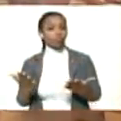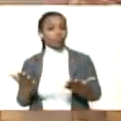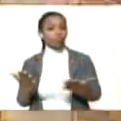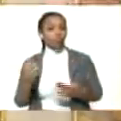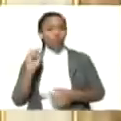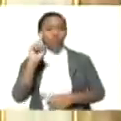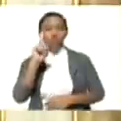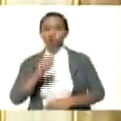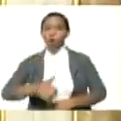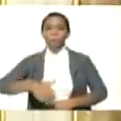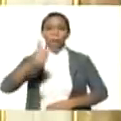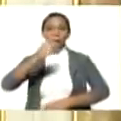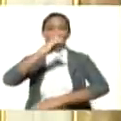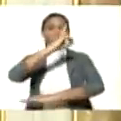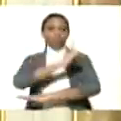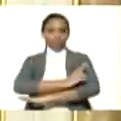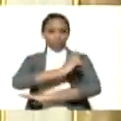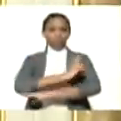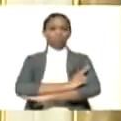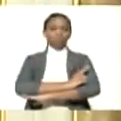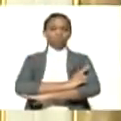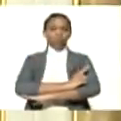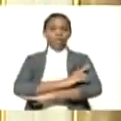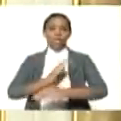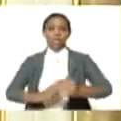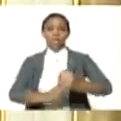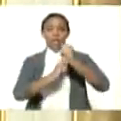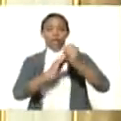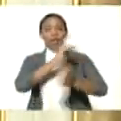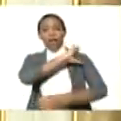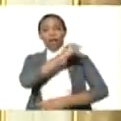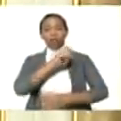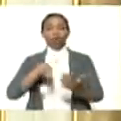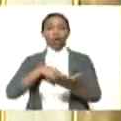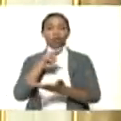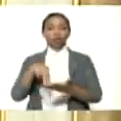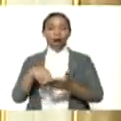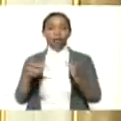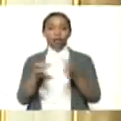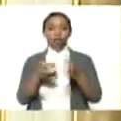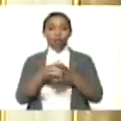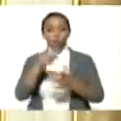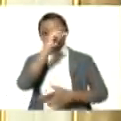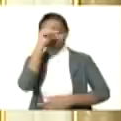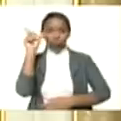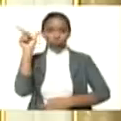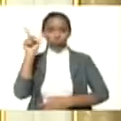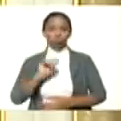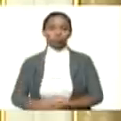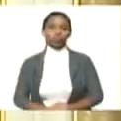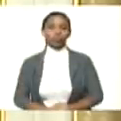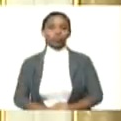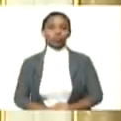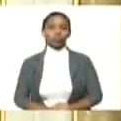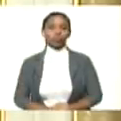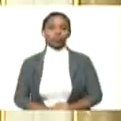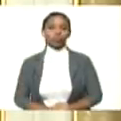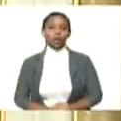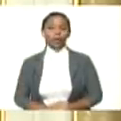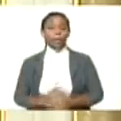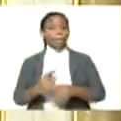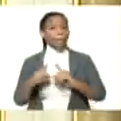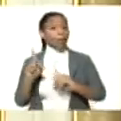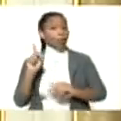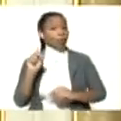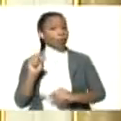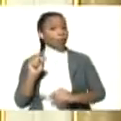uno de los más disciplinados líderes de la Dirección Nacional del Partido Socialista Unido de Venezuela, pero